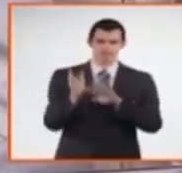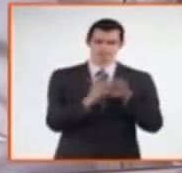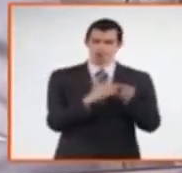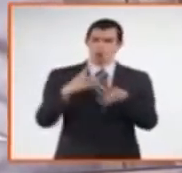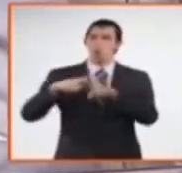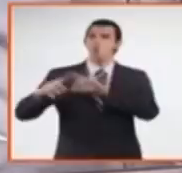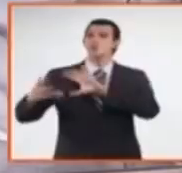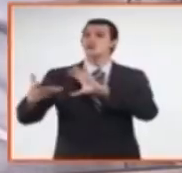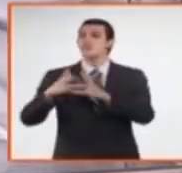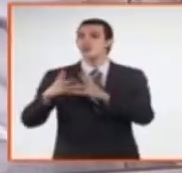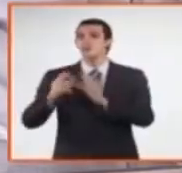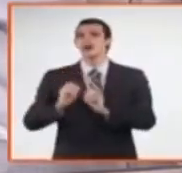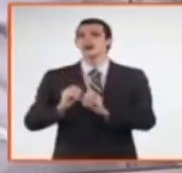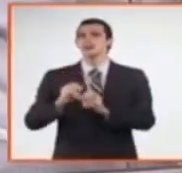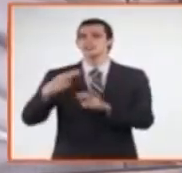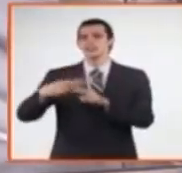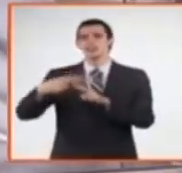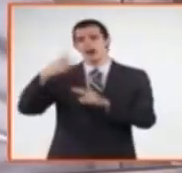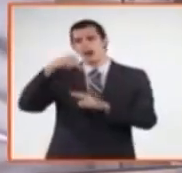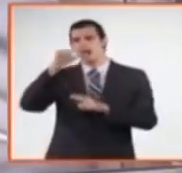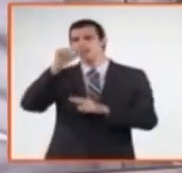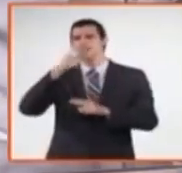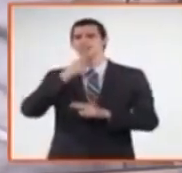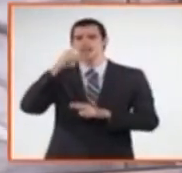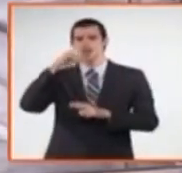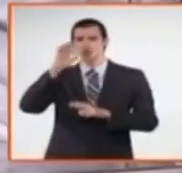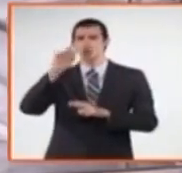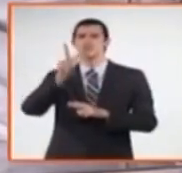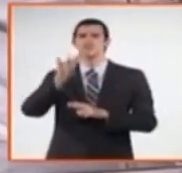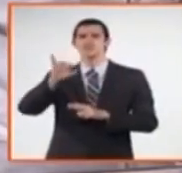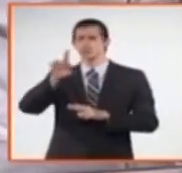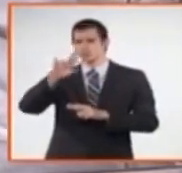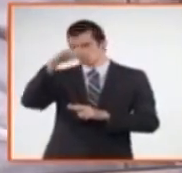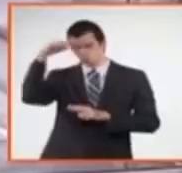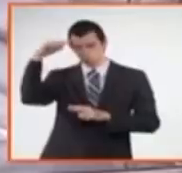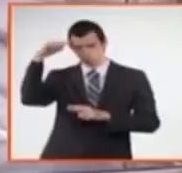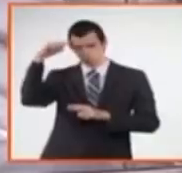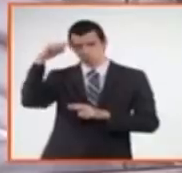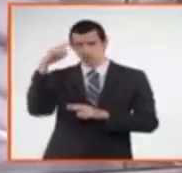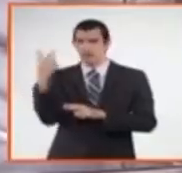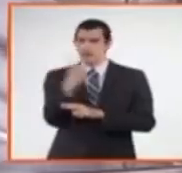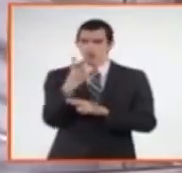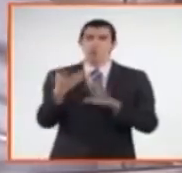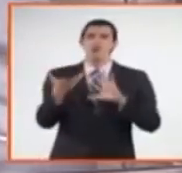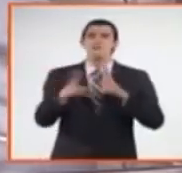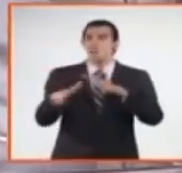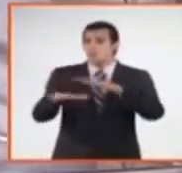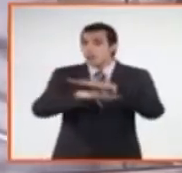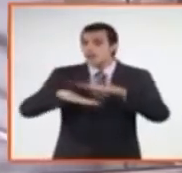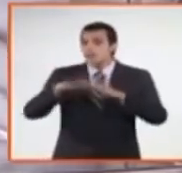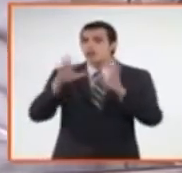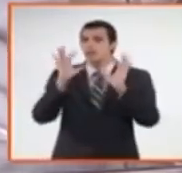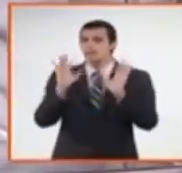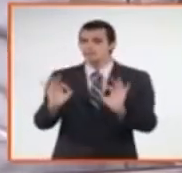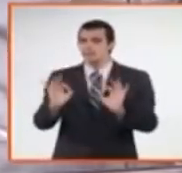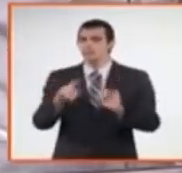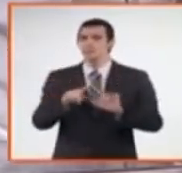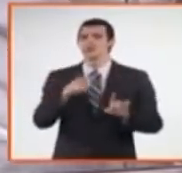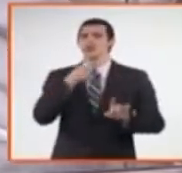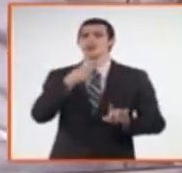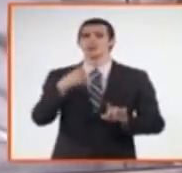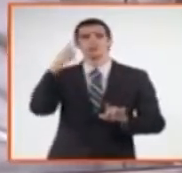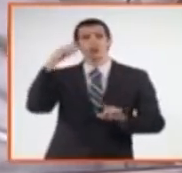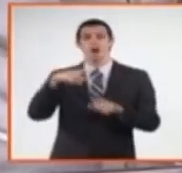casero modernas son vacunas que realmente cuando se utilizan de refuerzo tiene una serie de efectos adversos y aquí estamos hablando